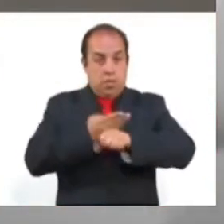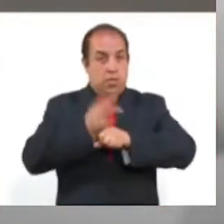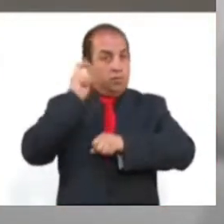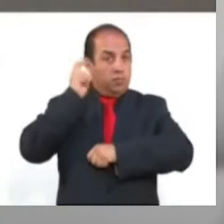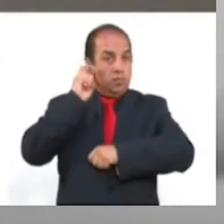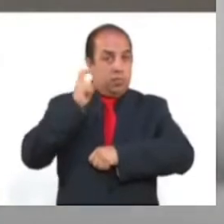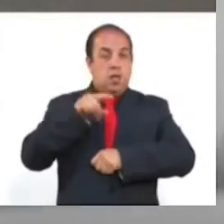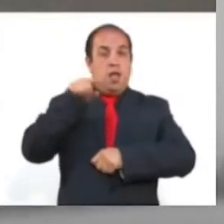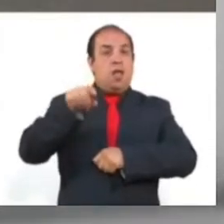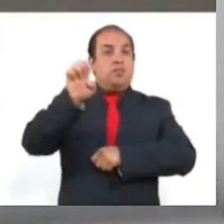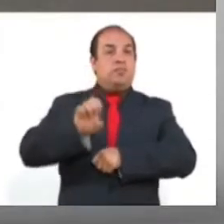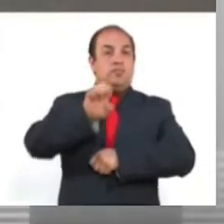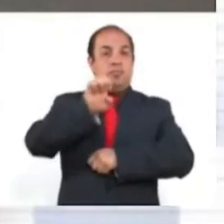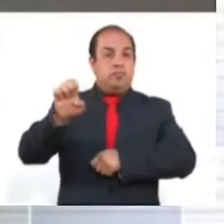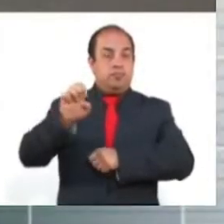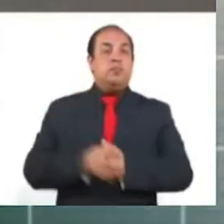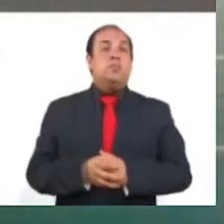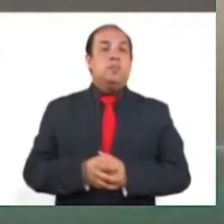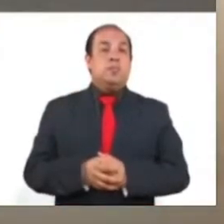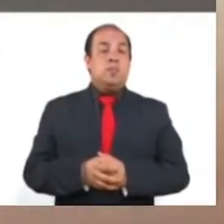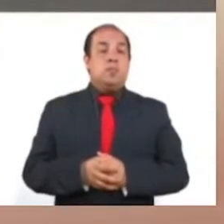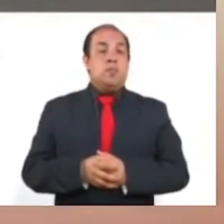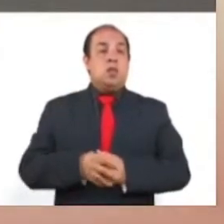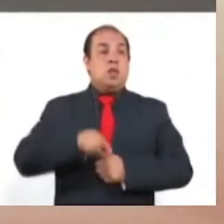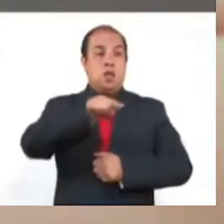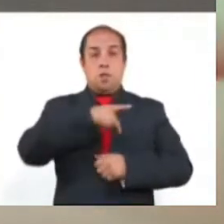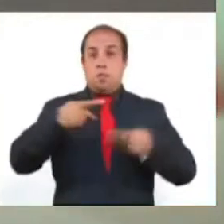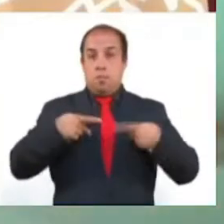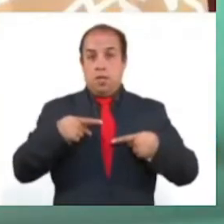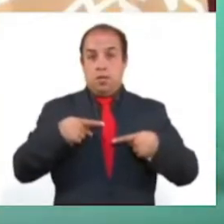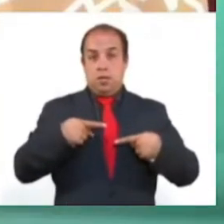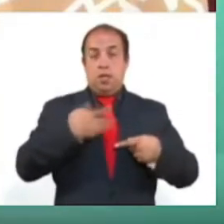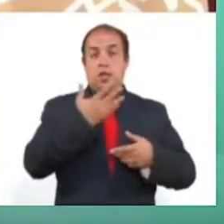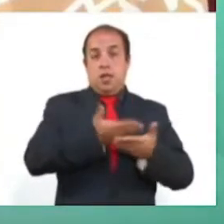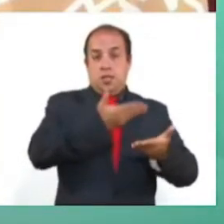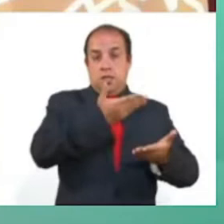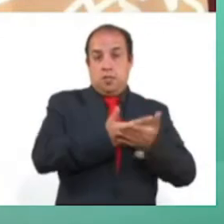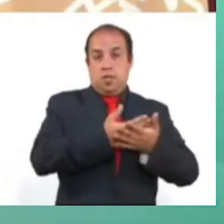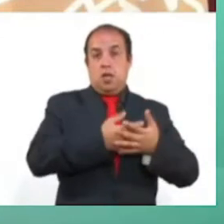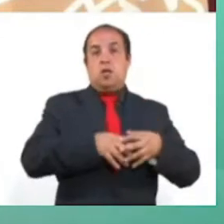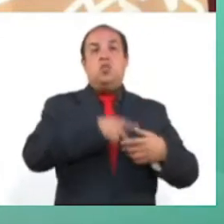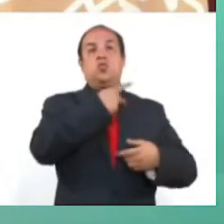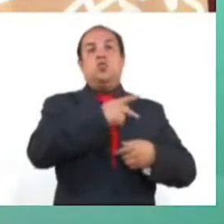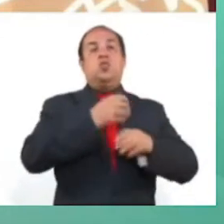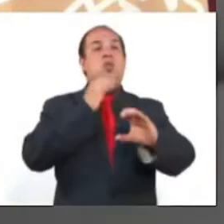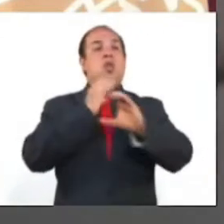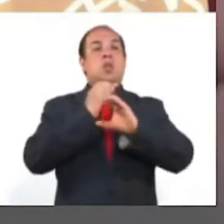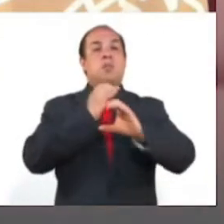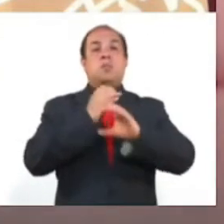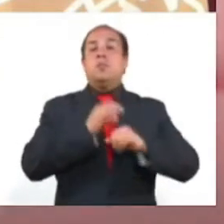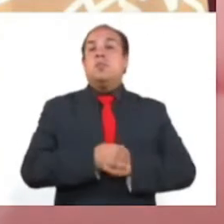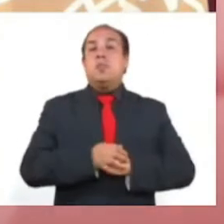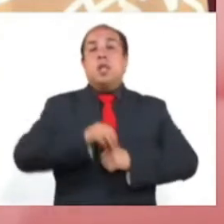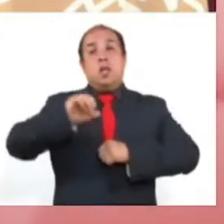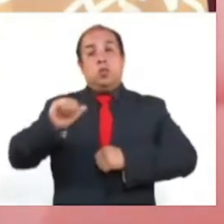Iztapalapa esos concesionarios le darán servicio a los trolebuses que ellos operan y que son de su propiedad y los otros